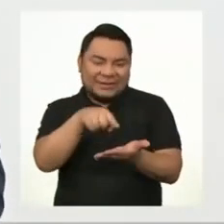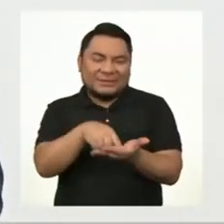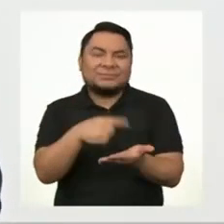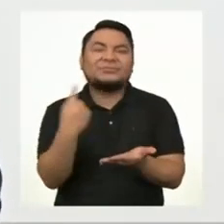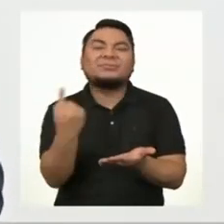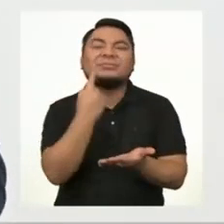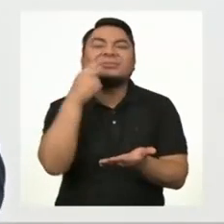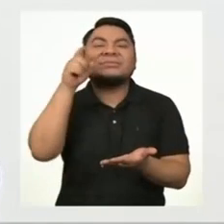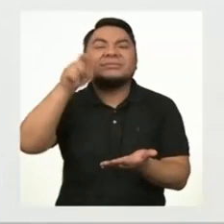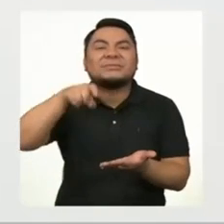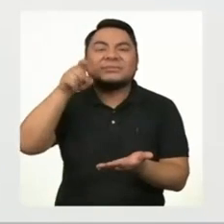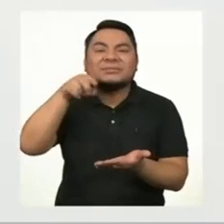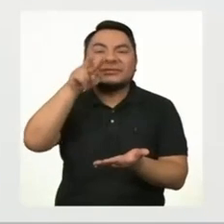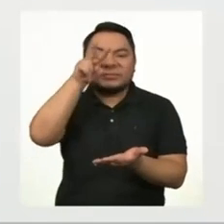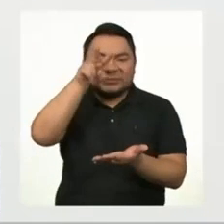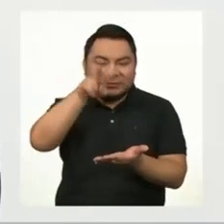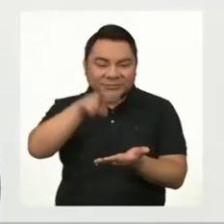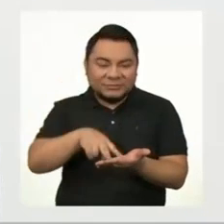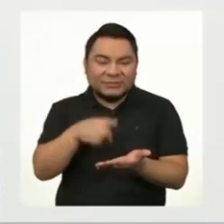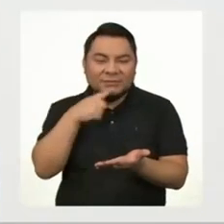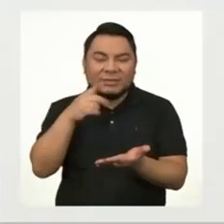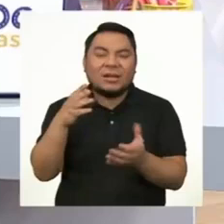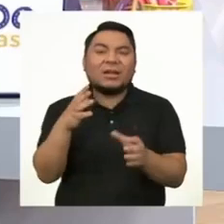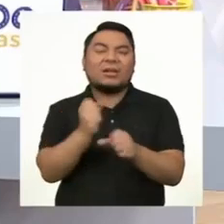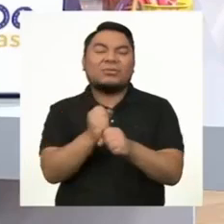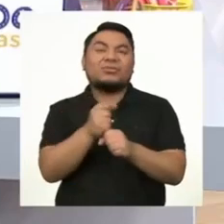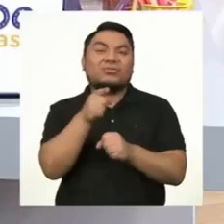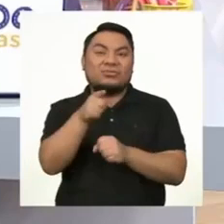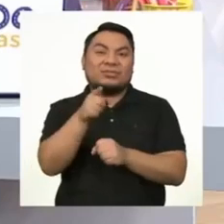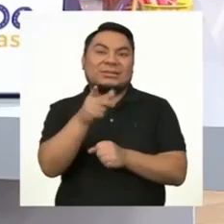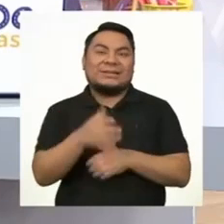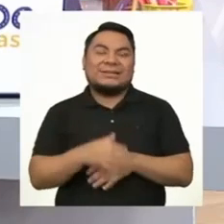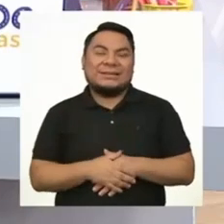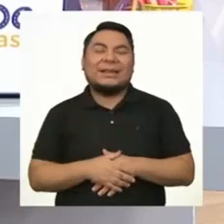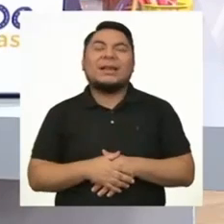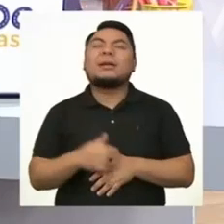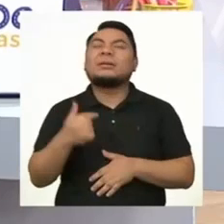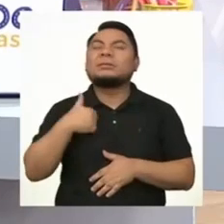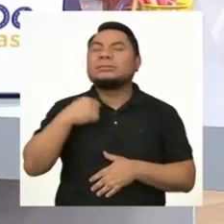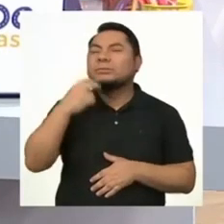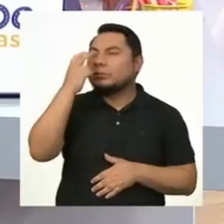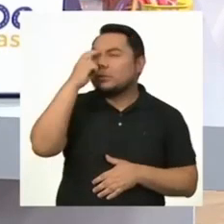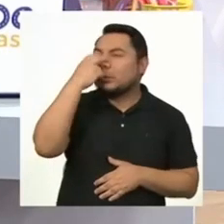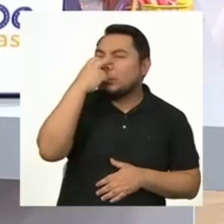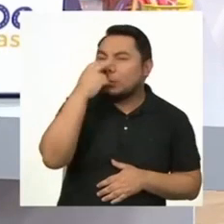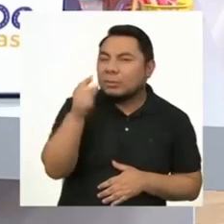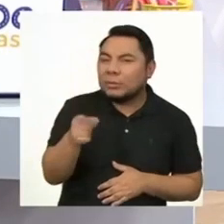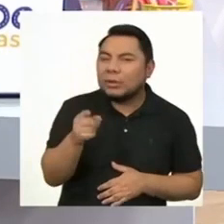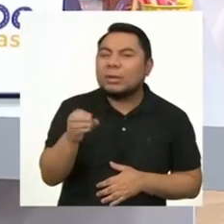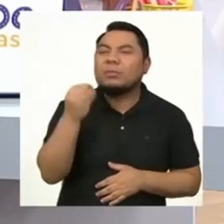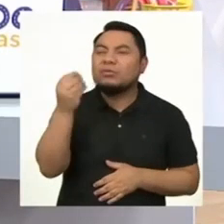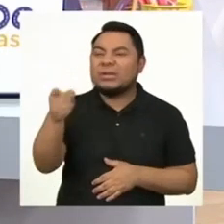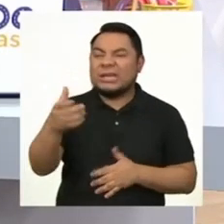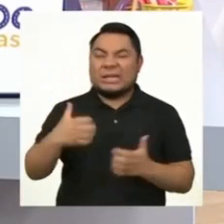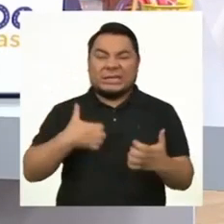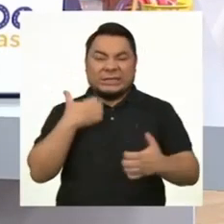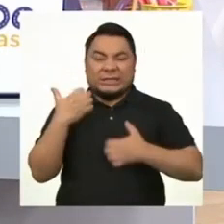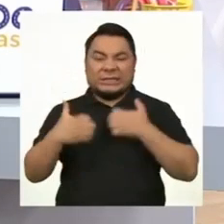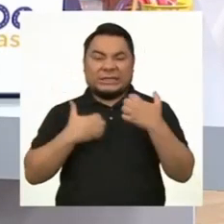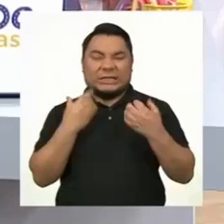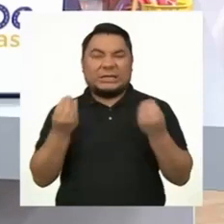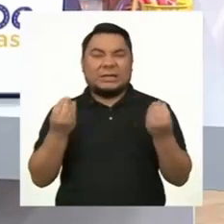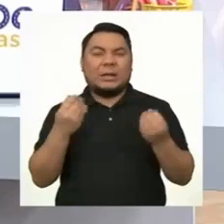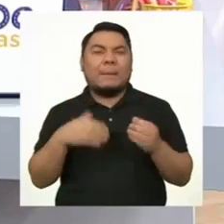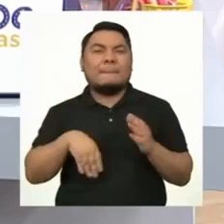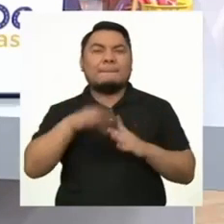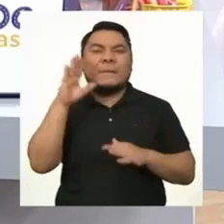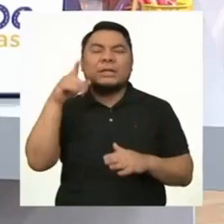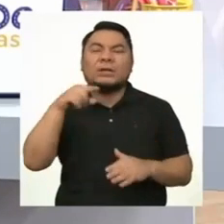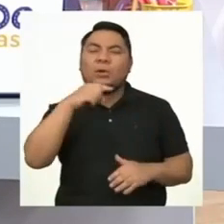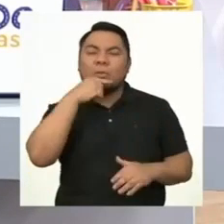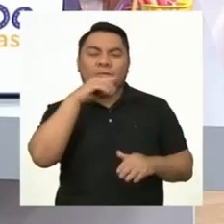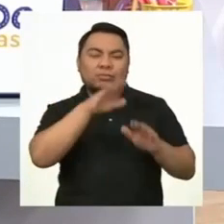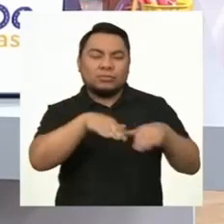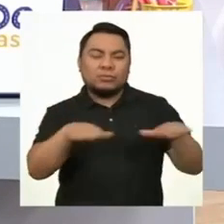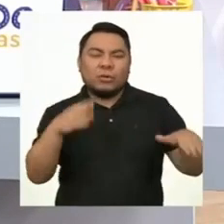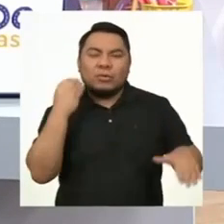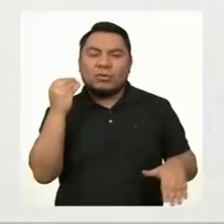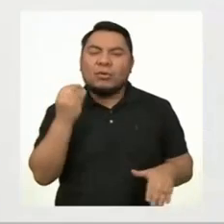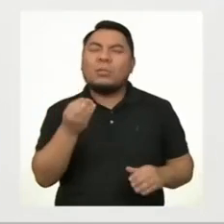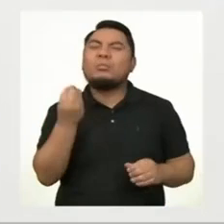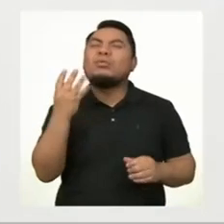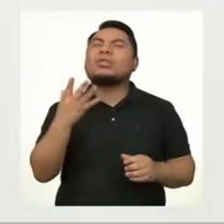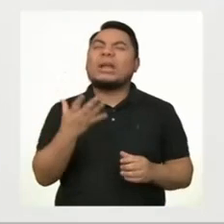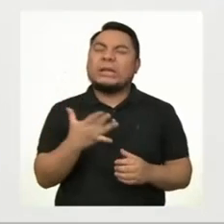solo necesitamos suprimir lo que sobra. A mí me da curiosidad por qué estas emociones afectan más a las niñas, niños y